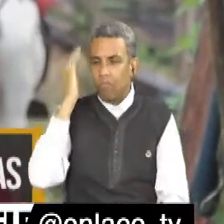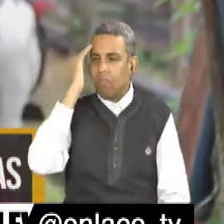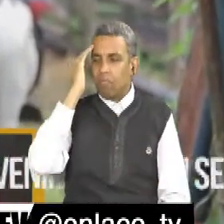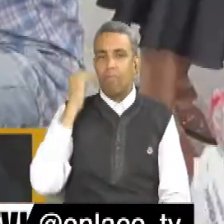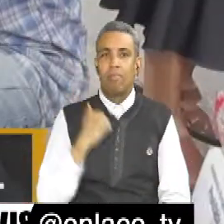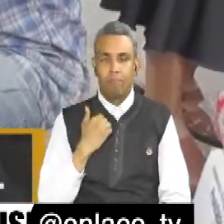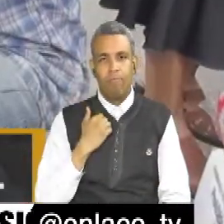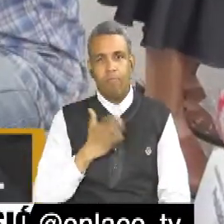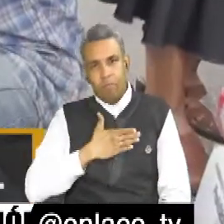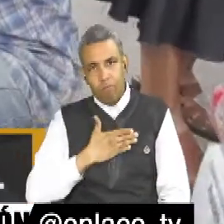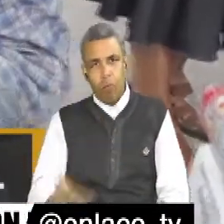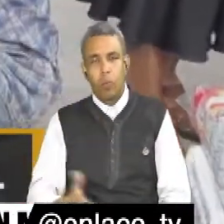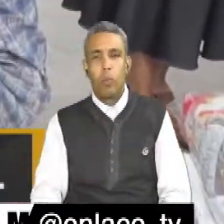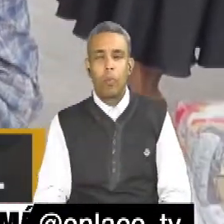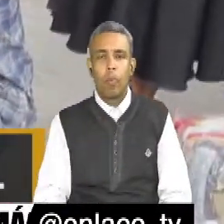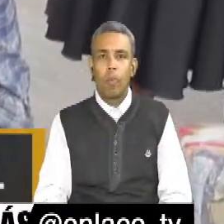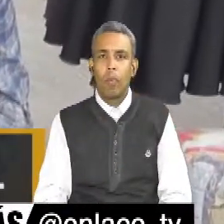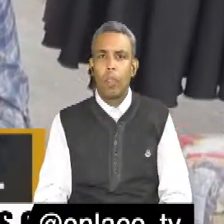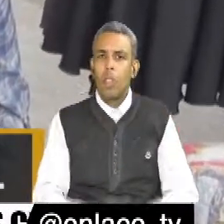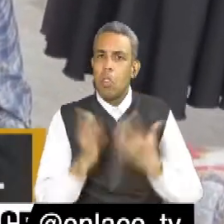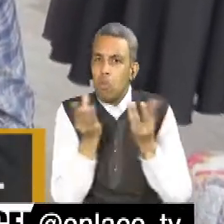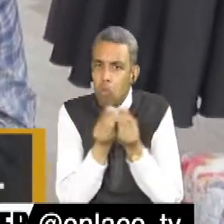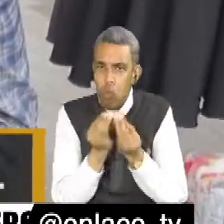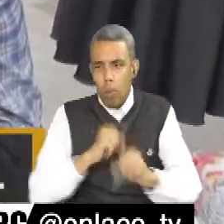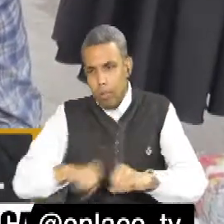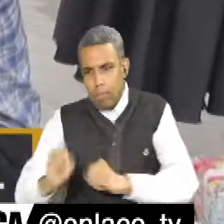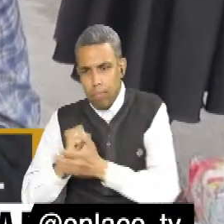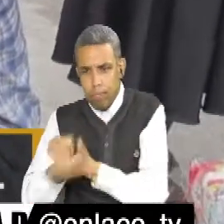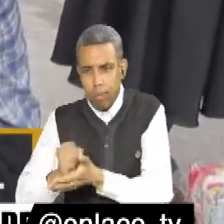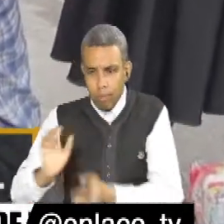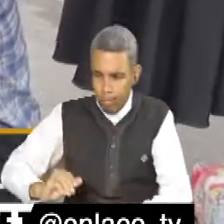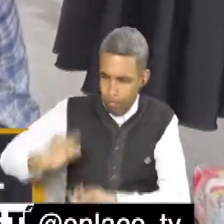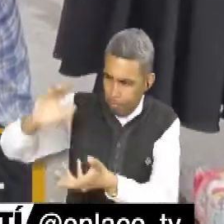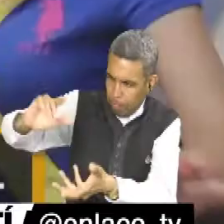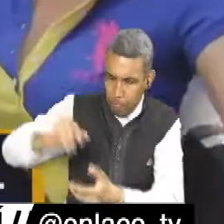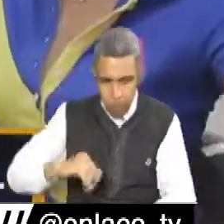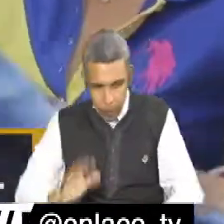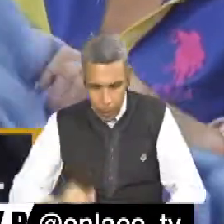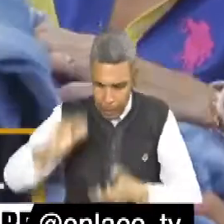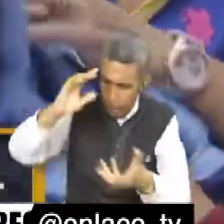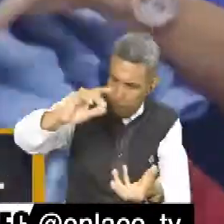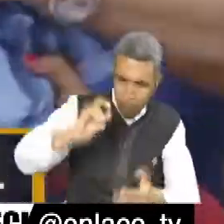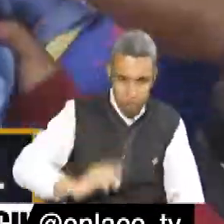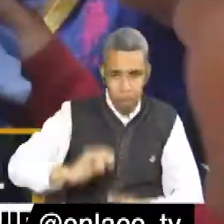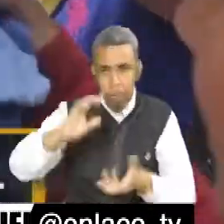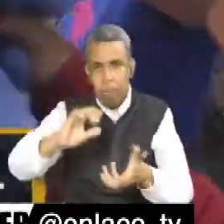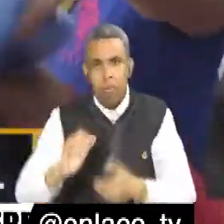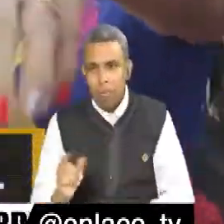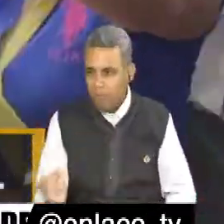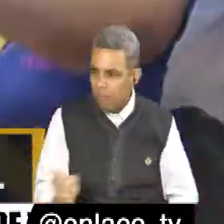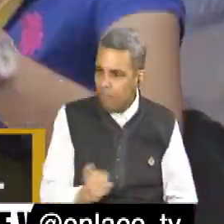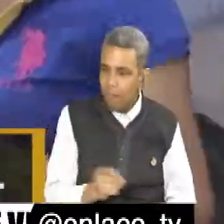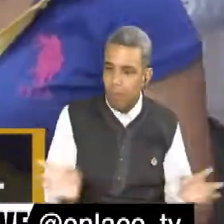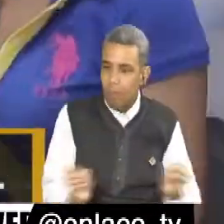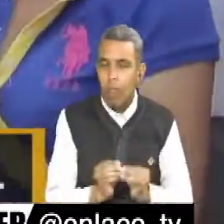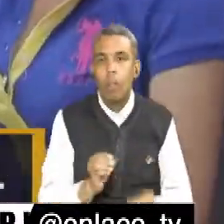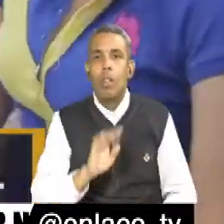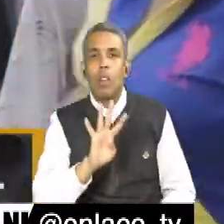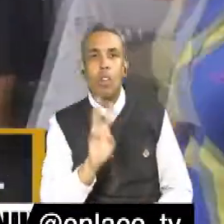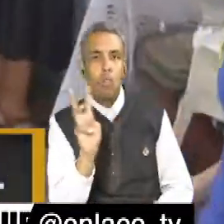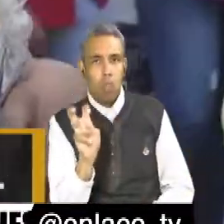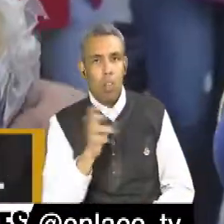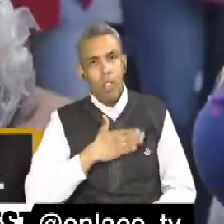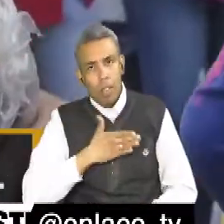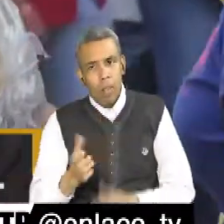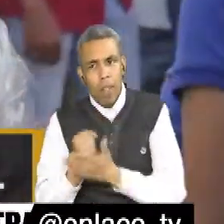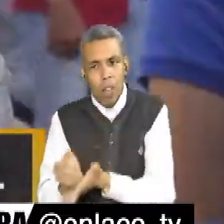sido afectadas. Funcionarios entregaron alrededor de 47 ayudas humanitarias, entre ellas mercados y colchonetas, a los damnificados por